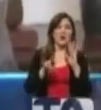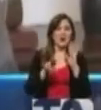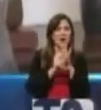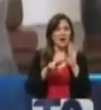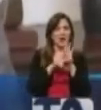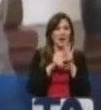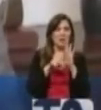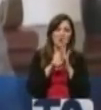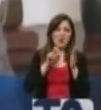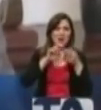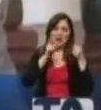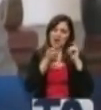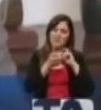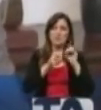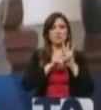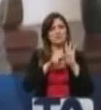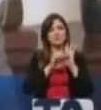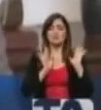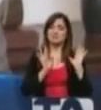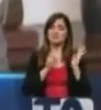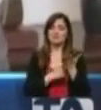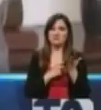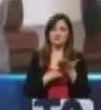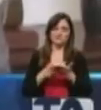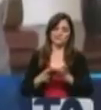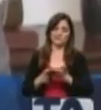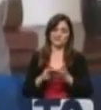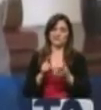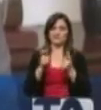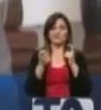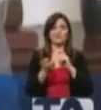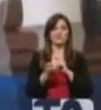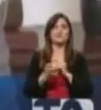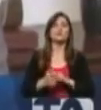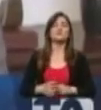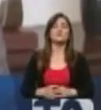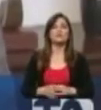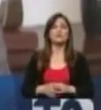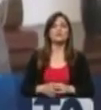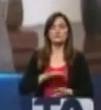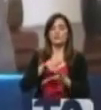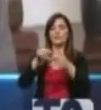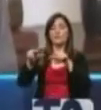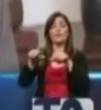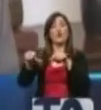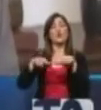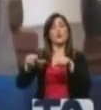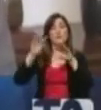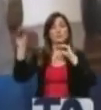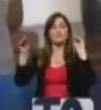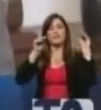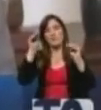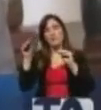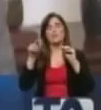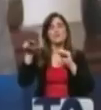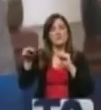Puede conllevar precisamente a que analicemos la preexistencia de estos centros de diversión, de tal suerte que